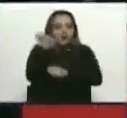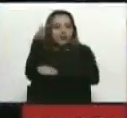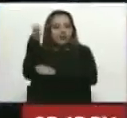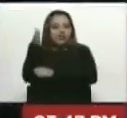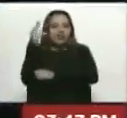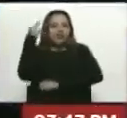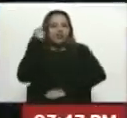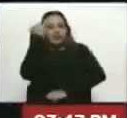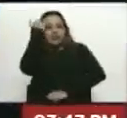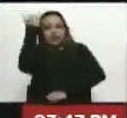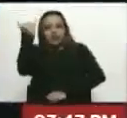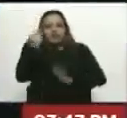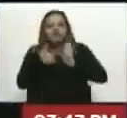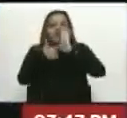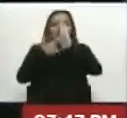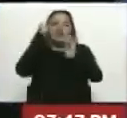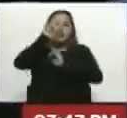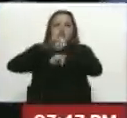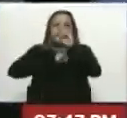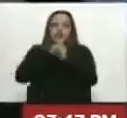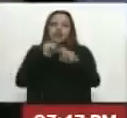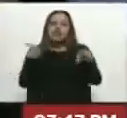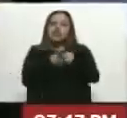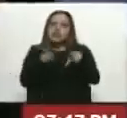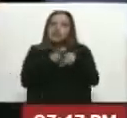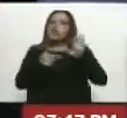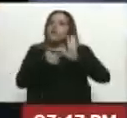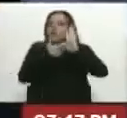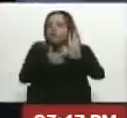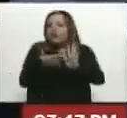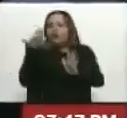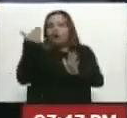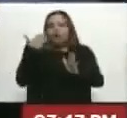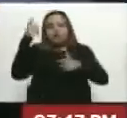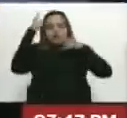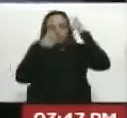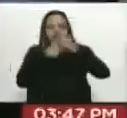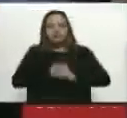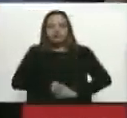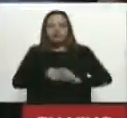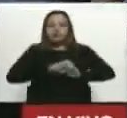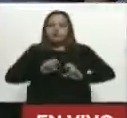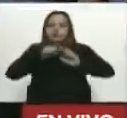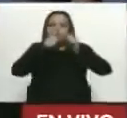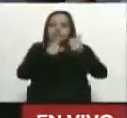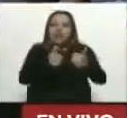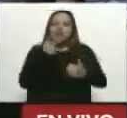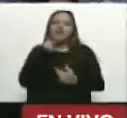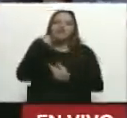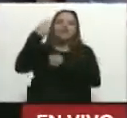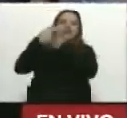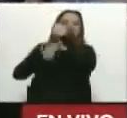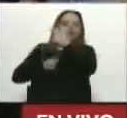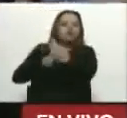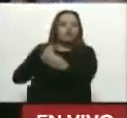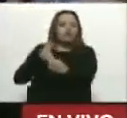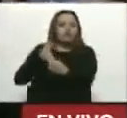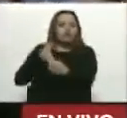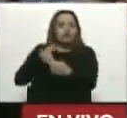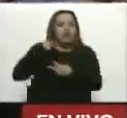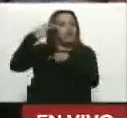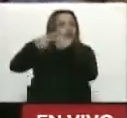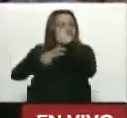proyectarla al escenario internacional como lo hizo, y comenzar a levantar la voz, la